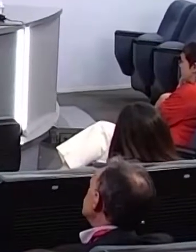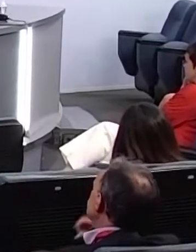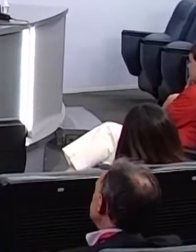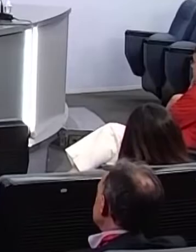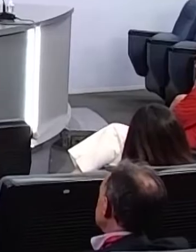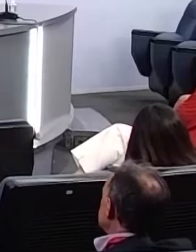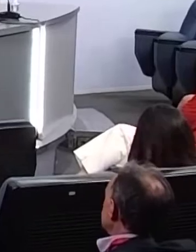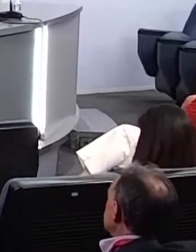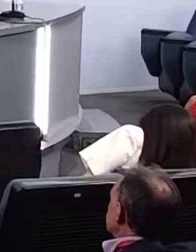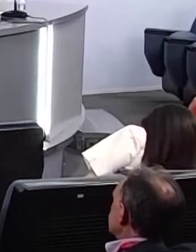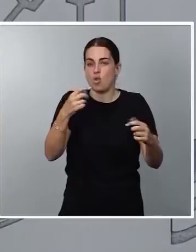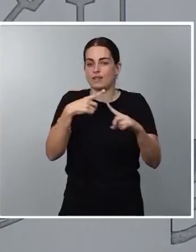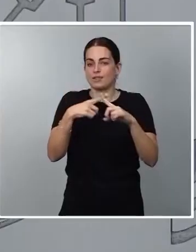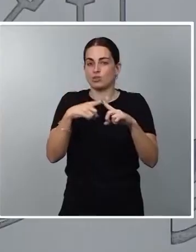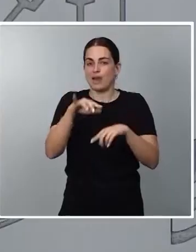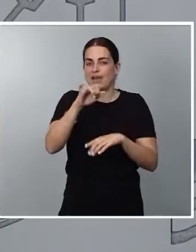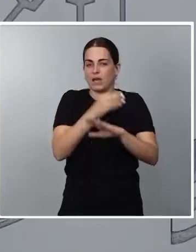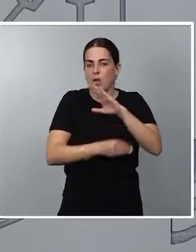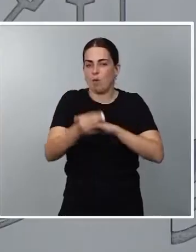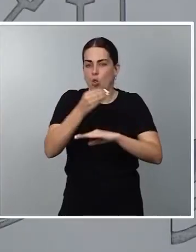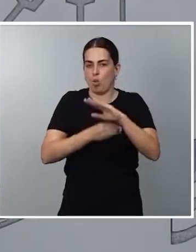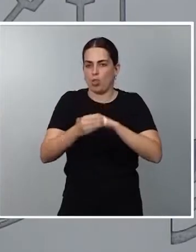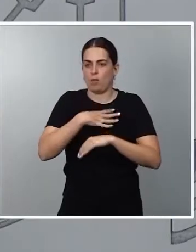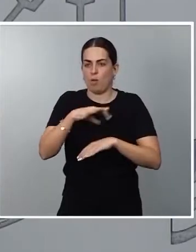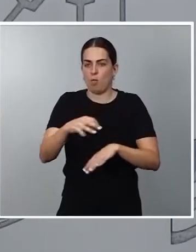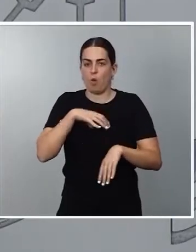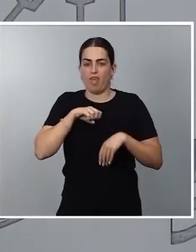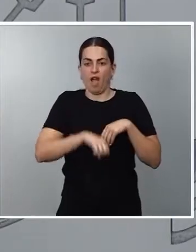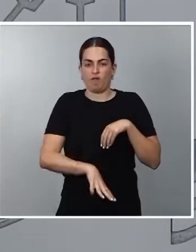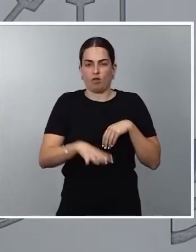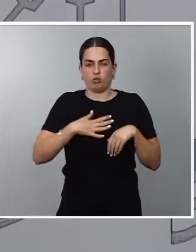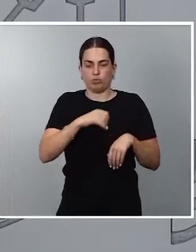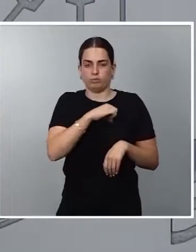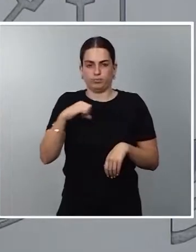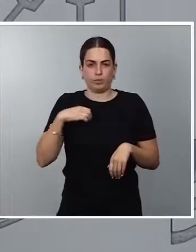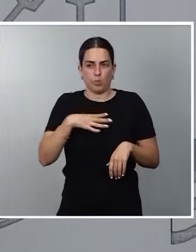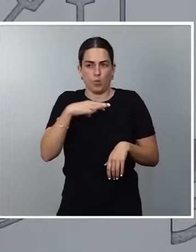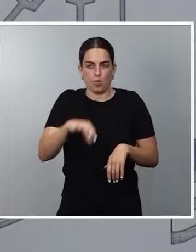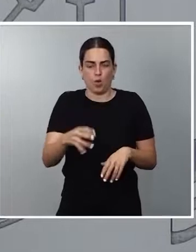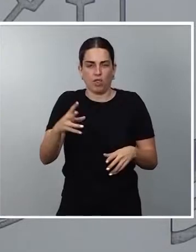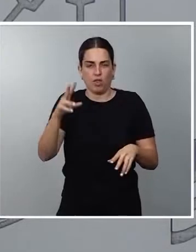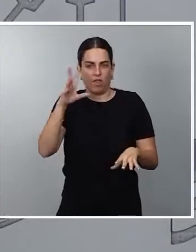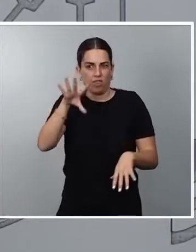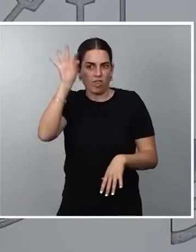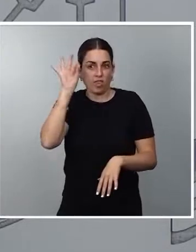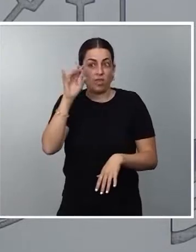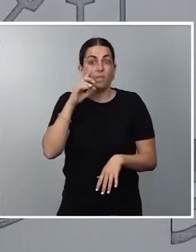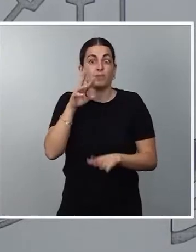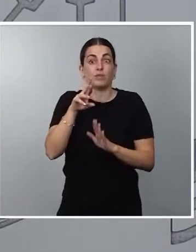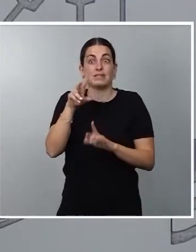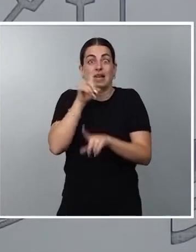del Partido Popular en 2015. Un proyecto de ley que tiene por objeto revertir algunos de los retrocesos que después otros gobiernos